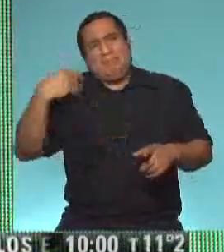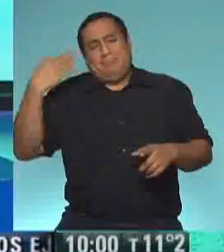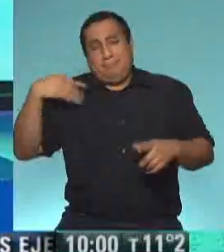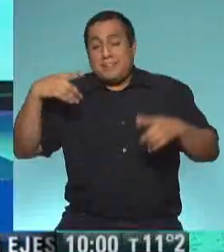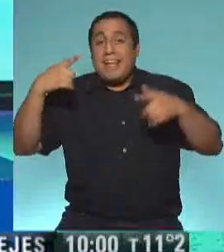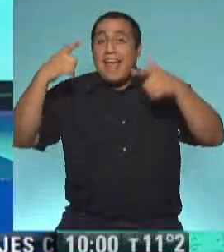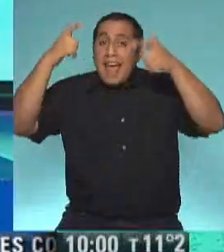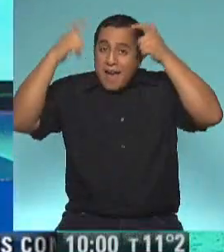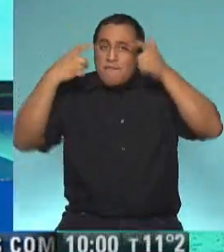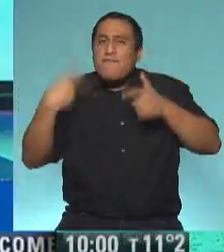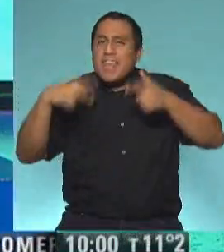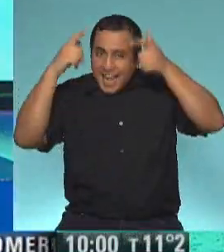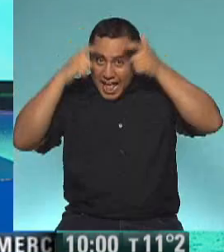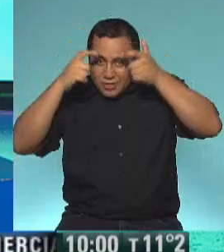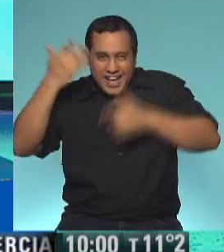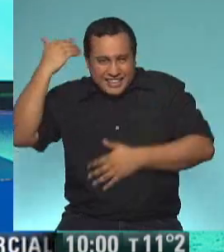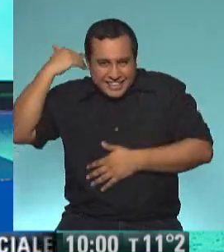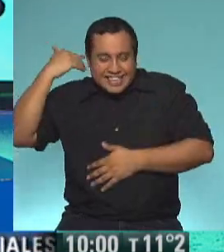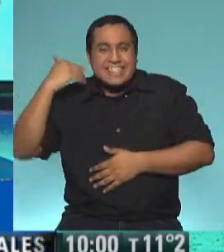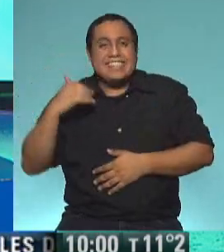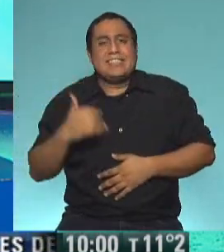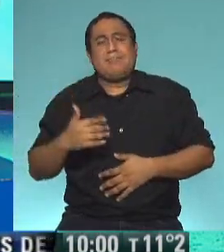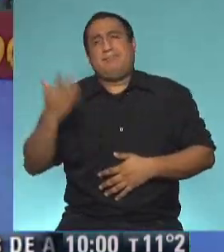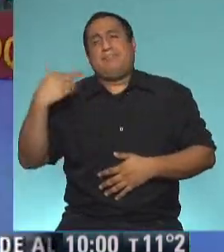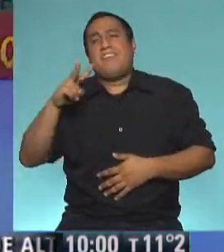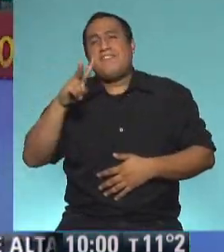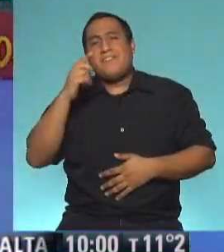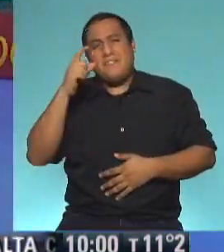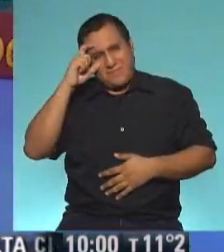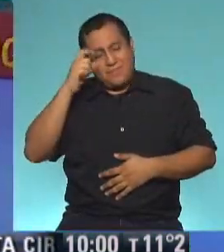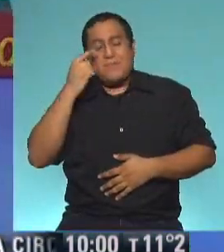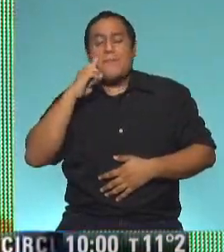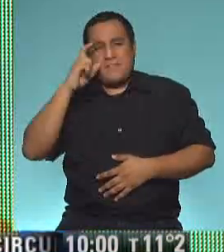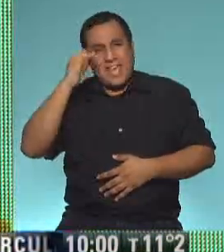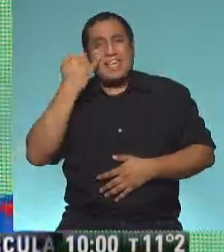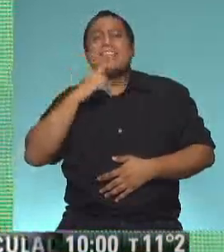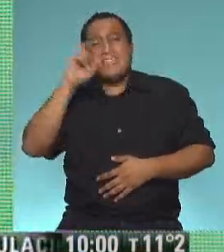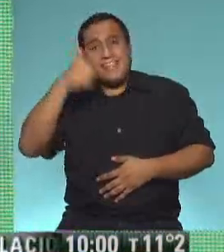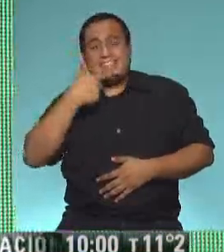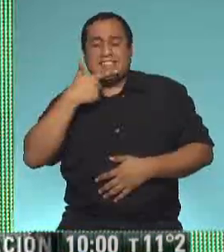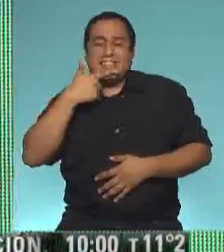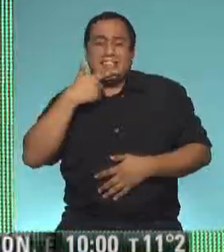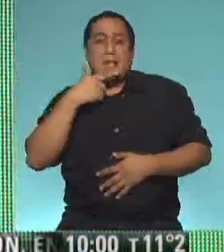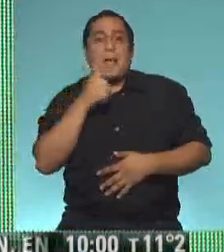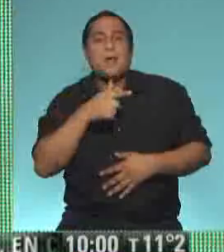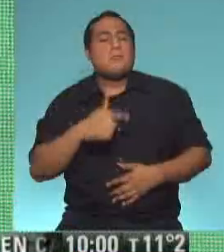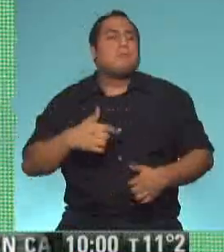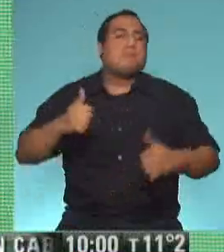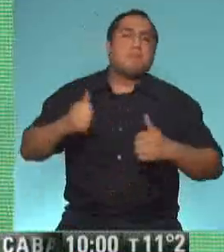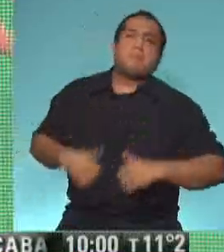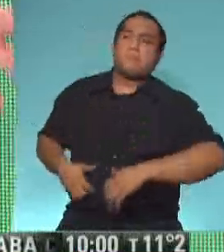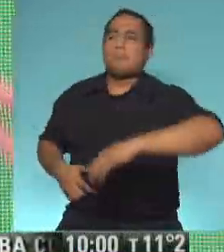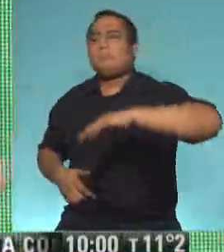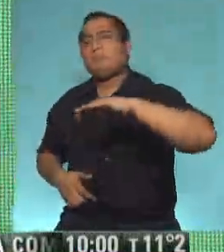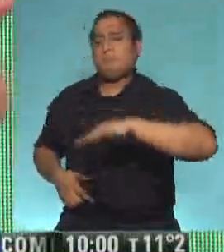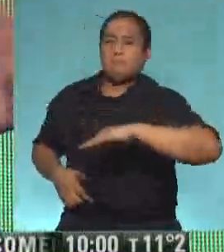Sí, más o menos. Ahí está, lo veíamos en la de Vieites. Ahí está, al lado de Vieites, muy bien. Te sentabas, las tabernas eran